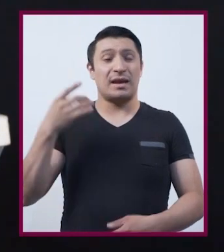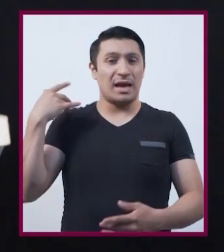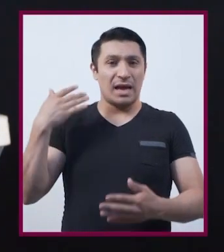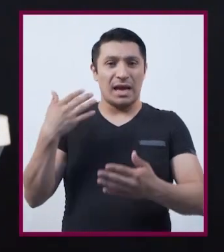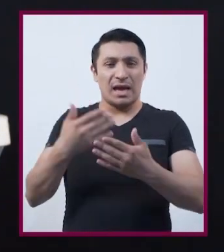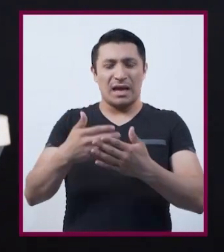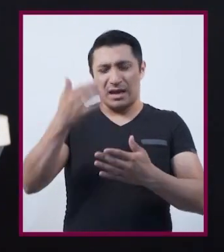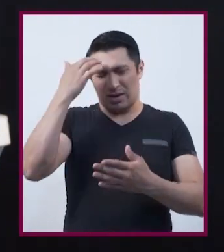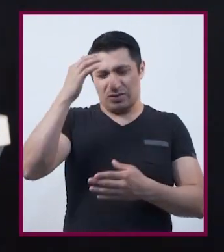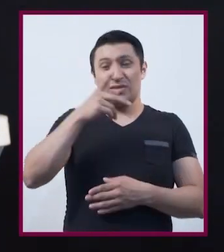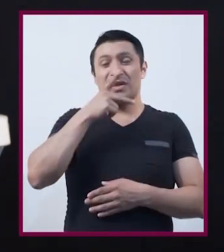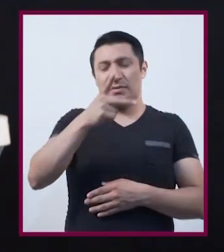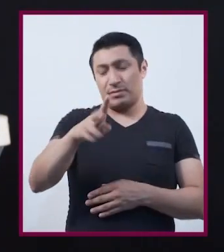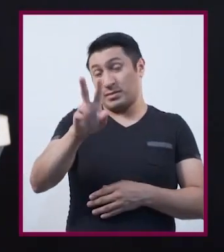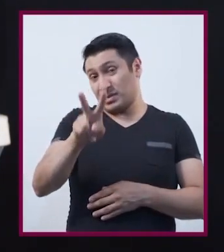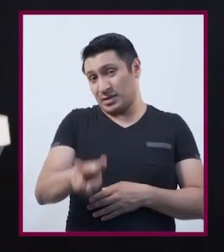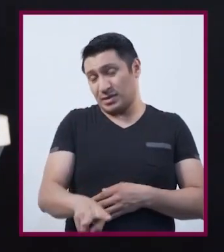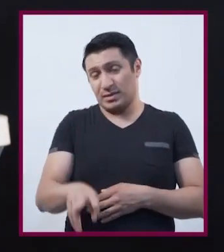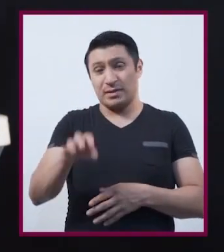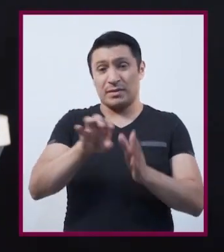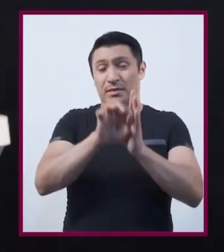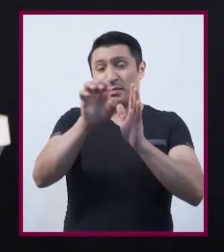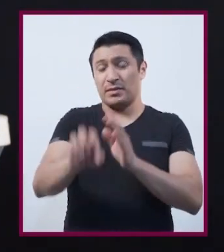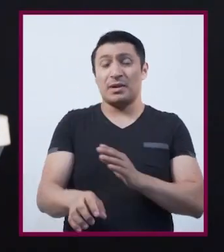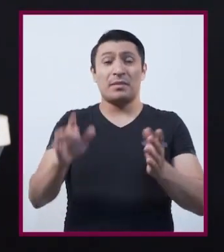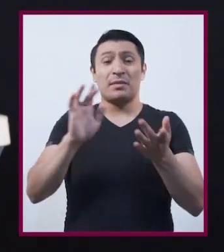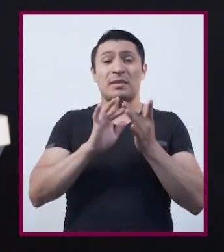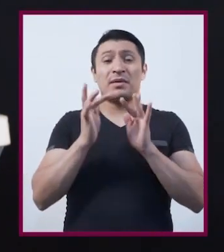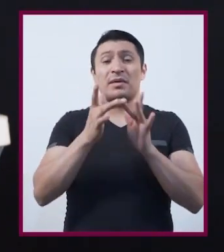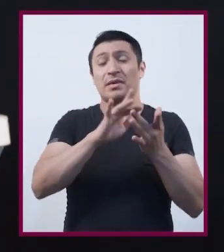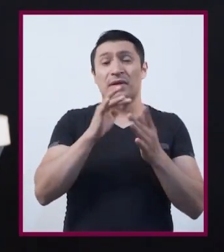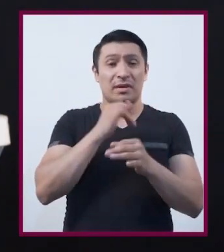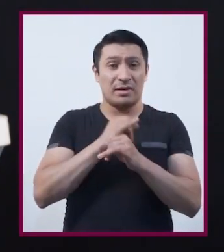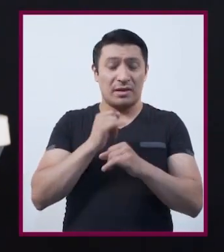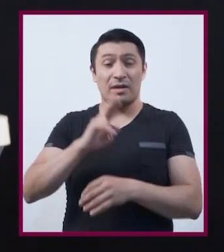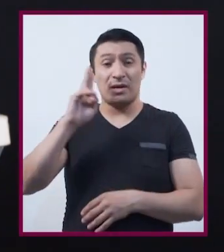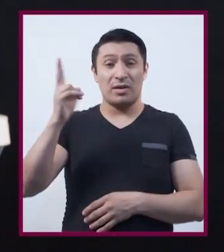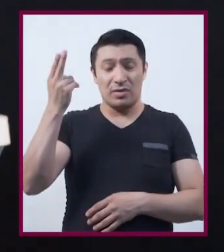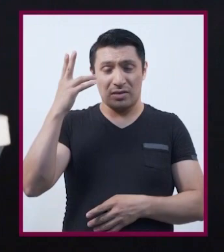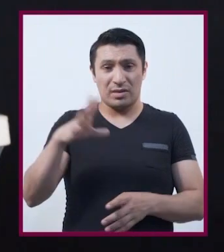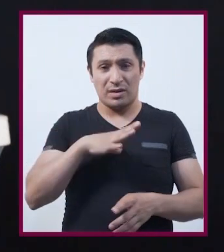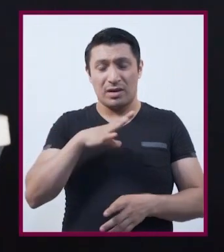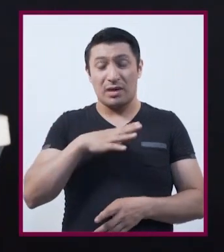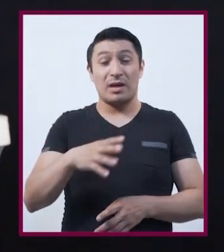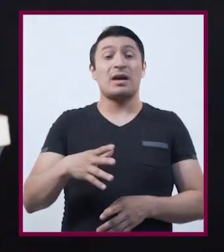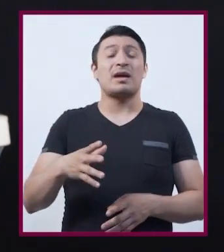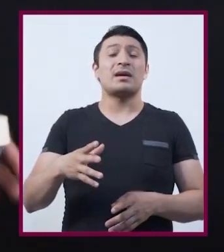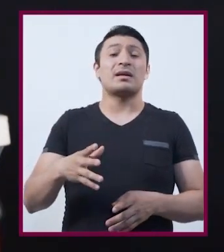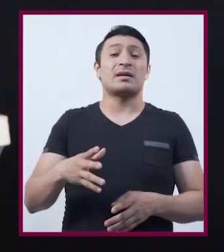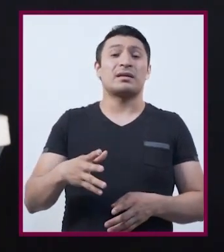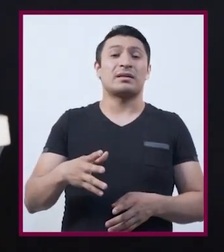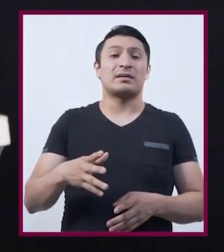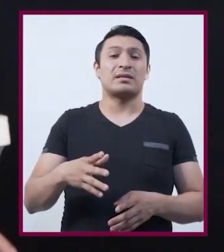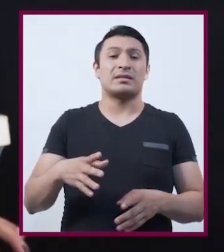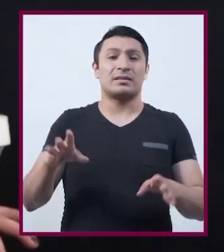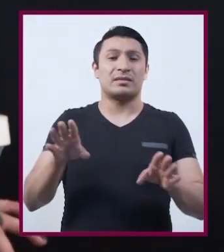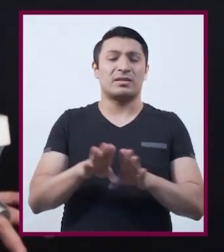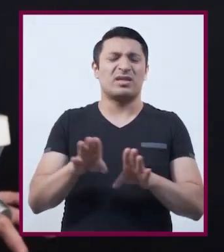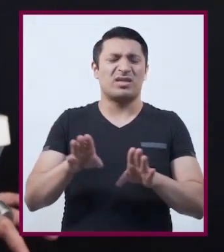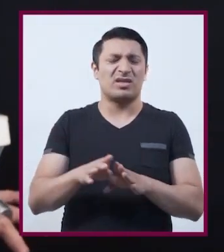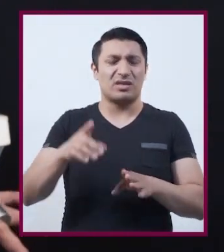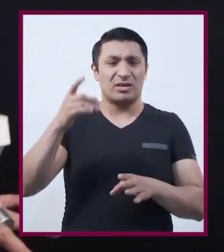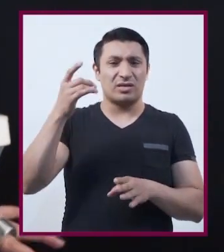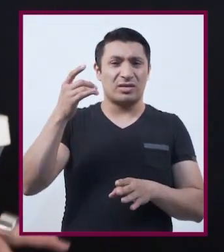las universidades, ¿cómo se supone que se descoloniza una? ¿Y para qué exactamente? De esto y más queremos hablarte en